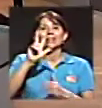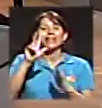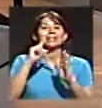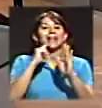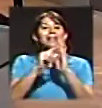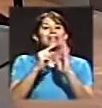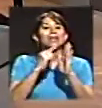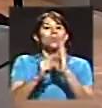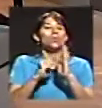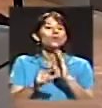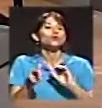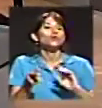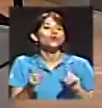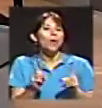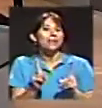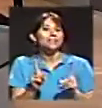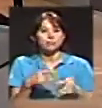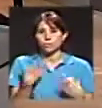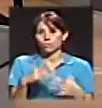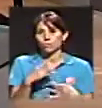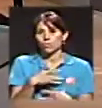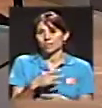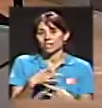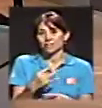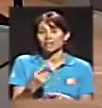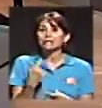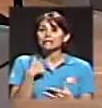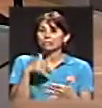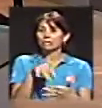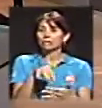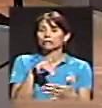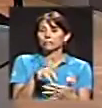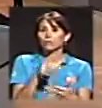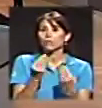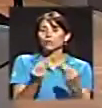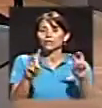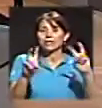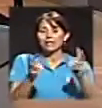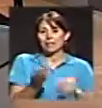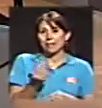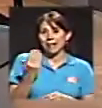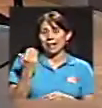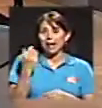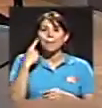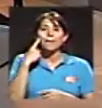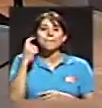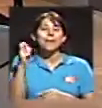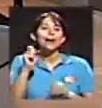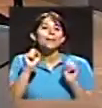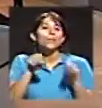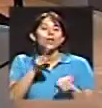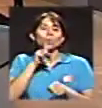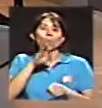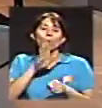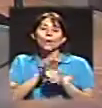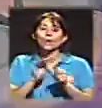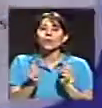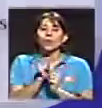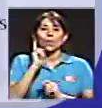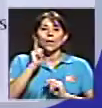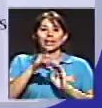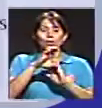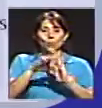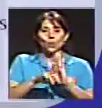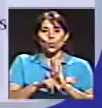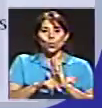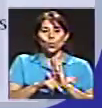y son muy interesantes porque he tenido que estudiar mucho este tema recientemente, claro, para poder incumplir con un mandato constitucional y no